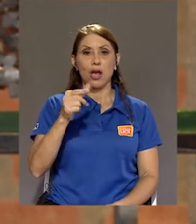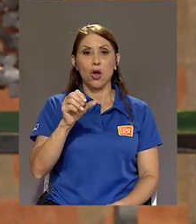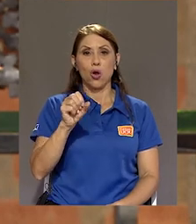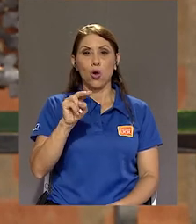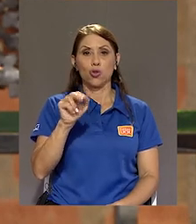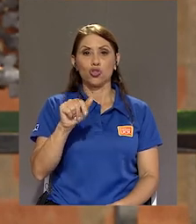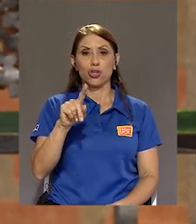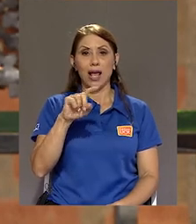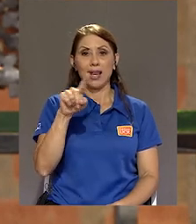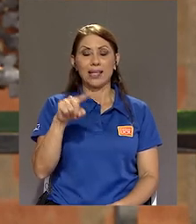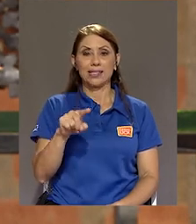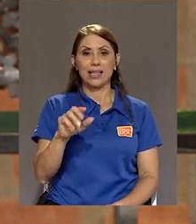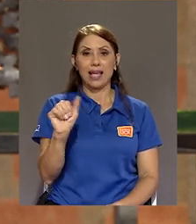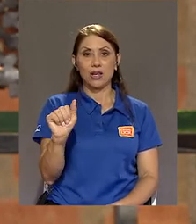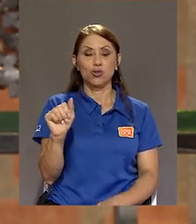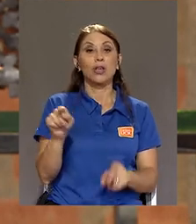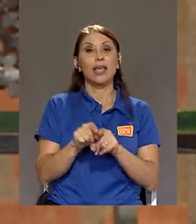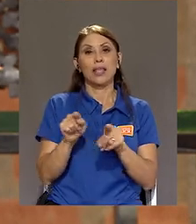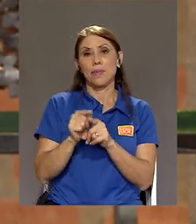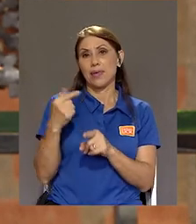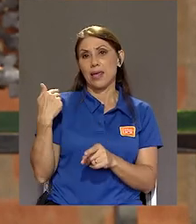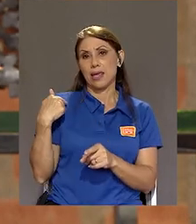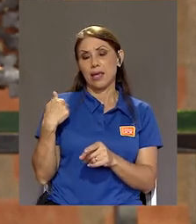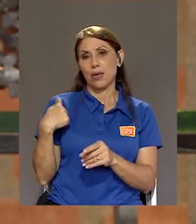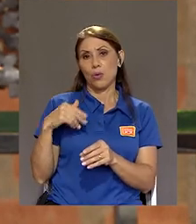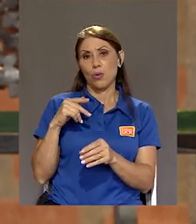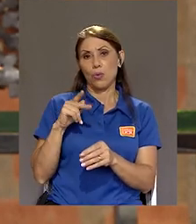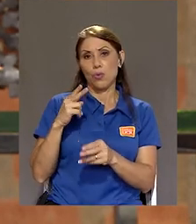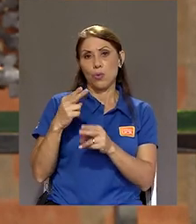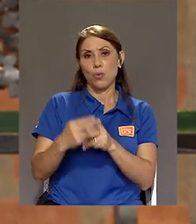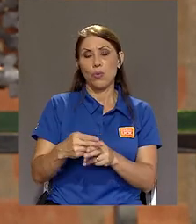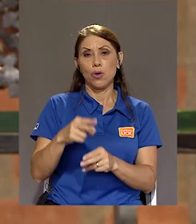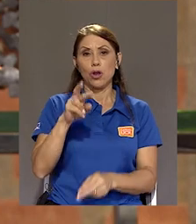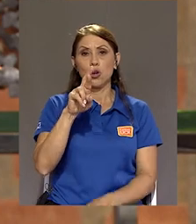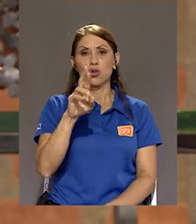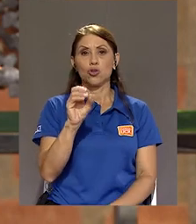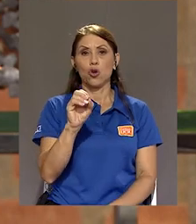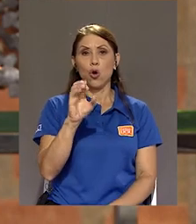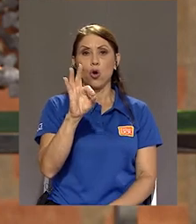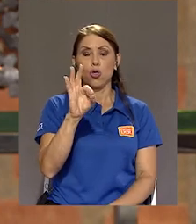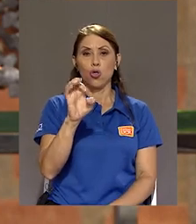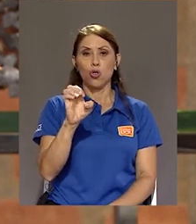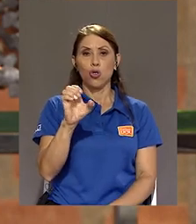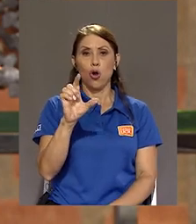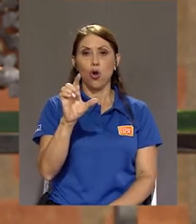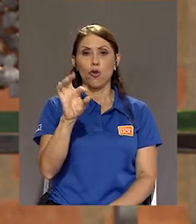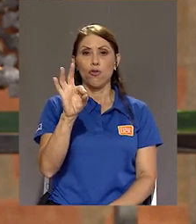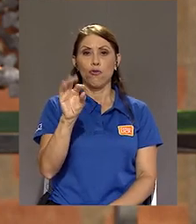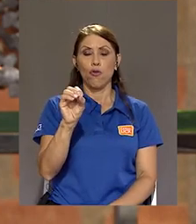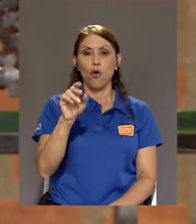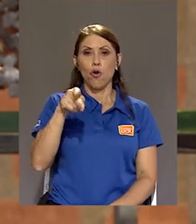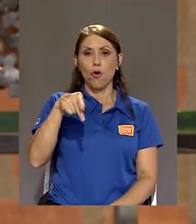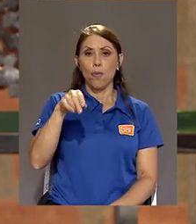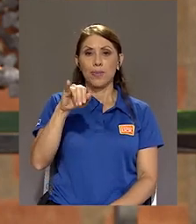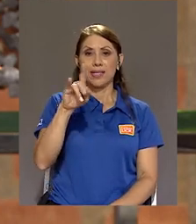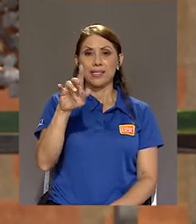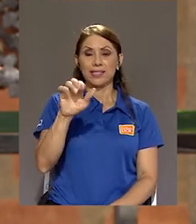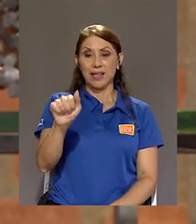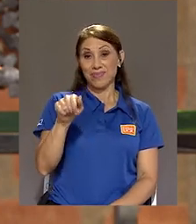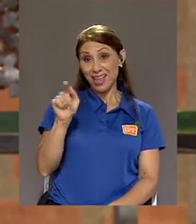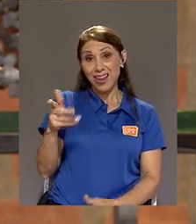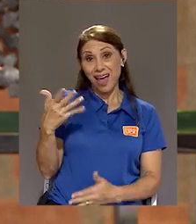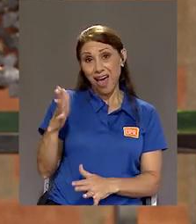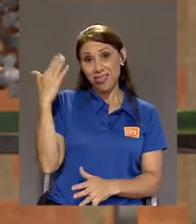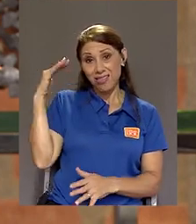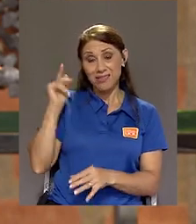y está Rodolfo Pisa, que había formado parte de la comisión del año 2013. De manera que Rodolfo,